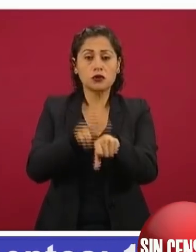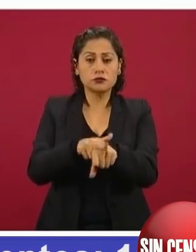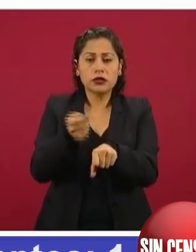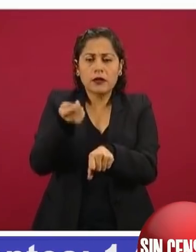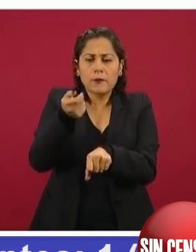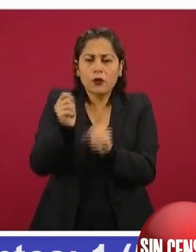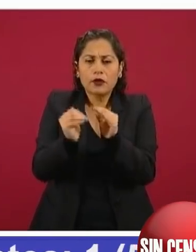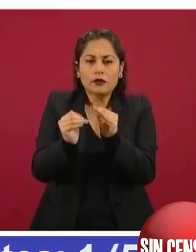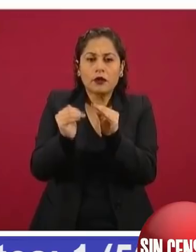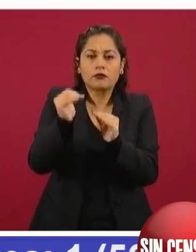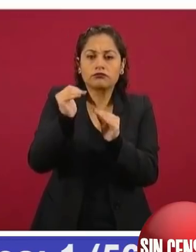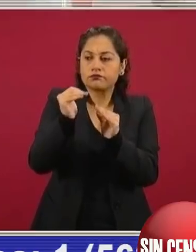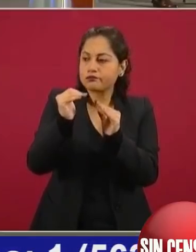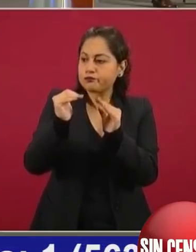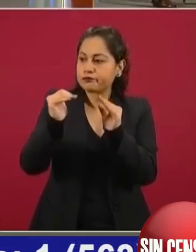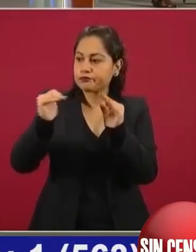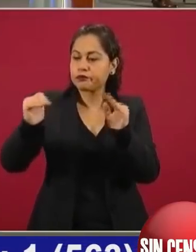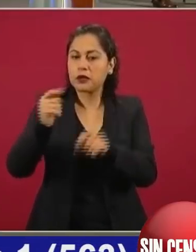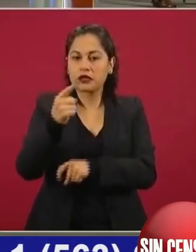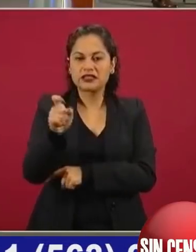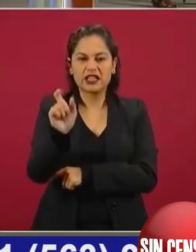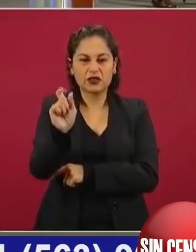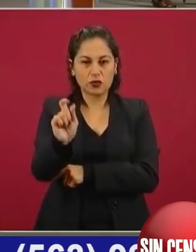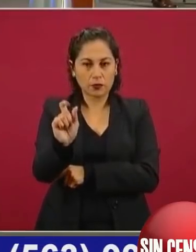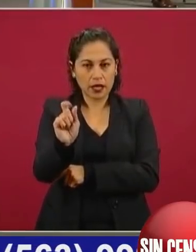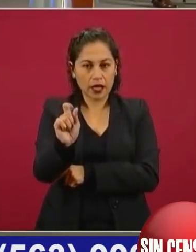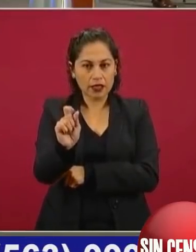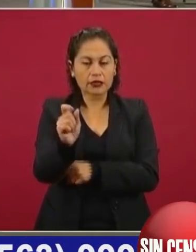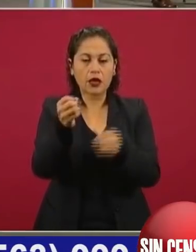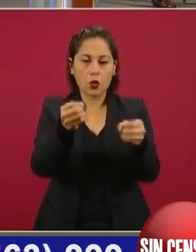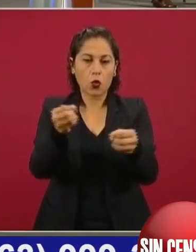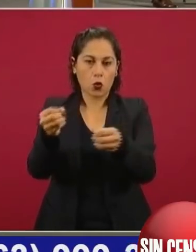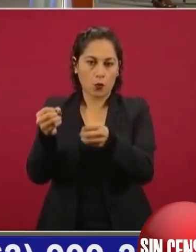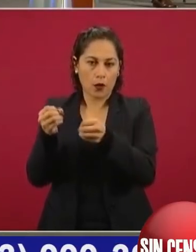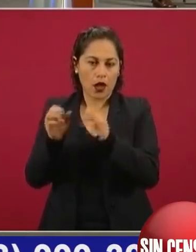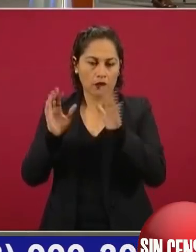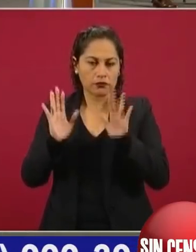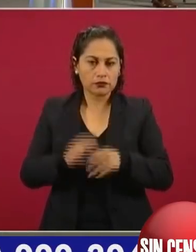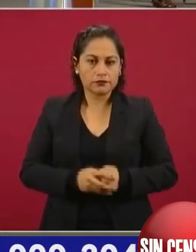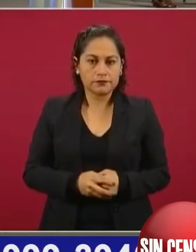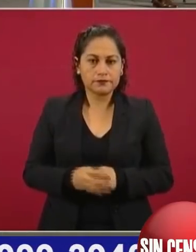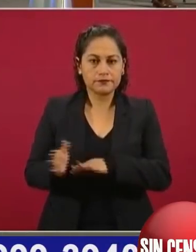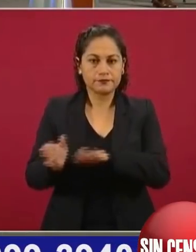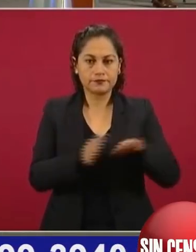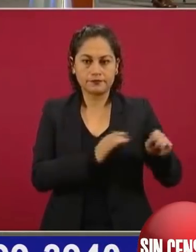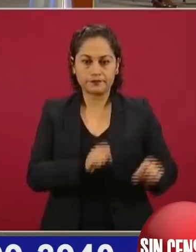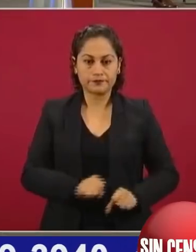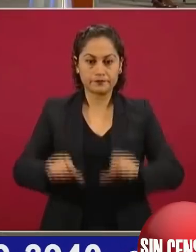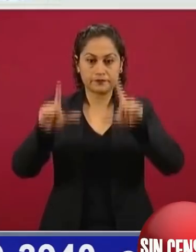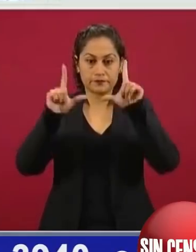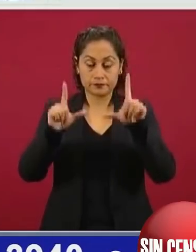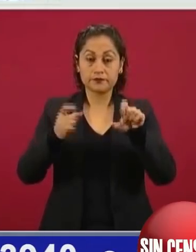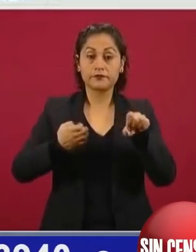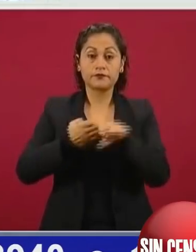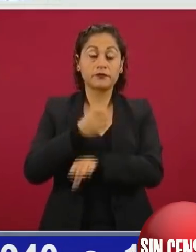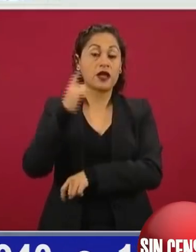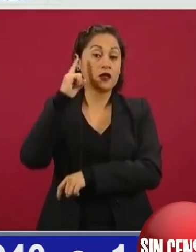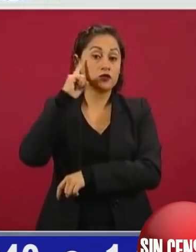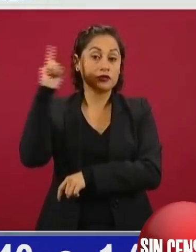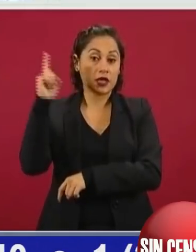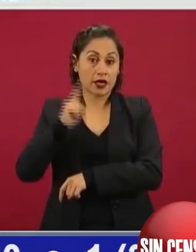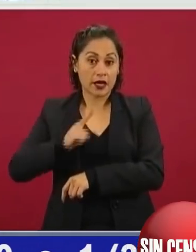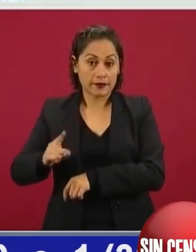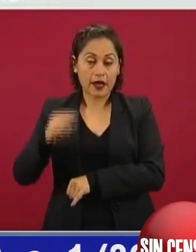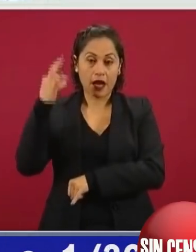que se ha estabilizado ahí en cerca de 120 casos o camas que están ocupadas. La siguiente. Zacatecas, terminamos con